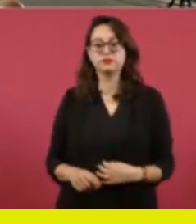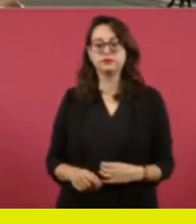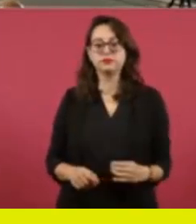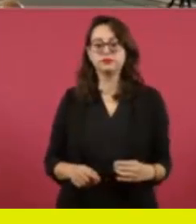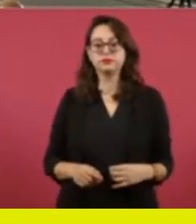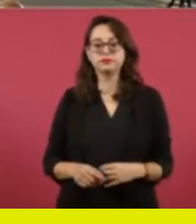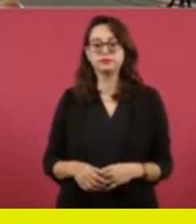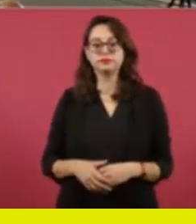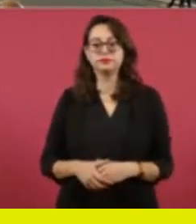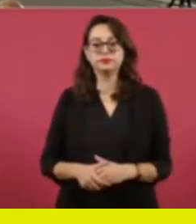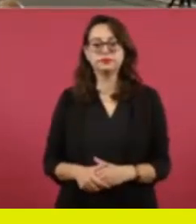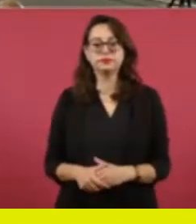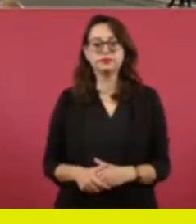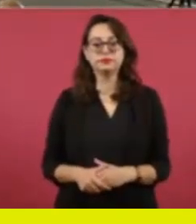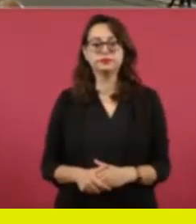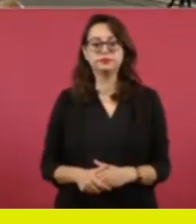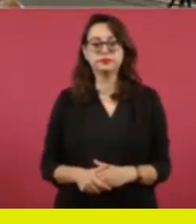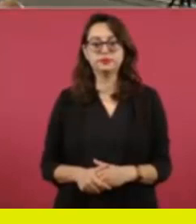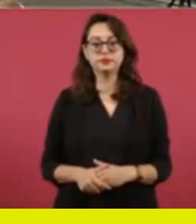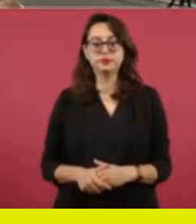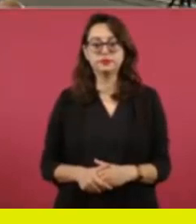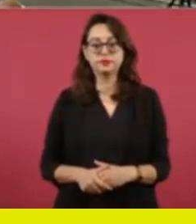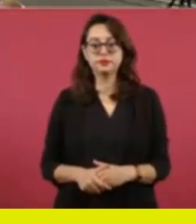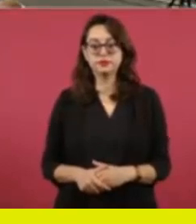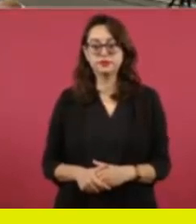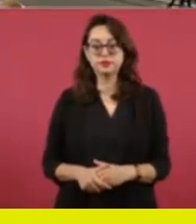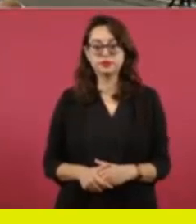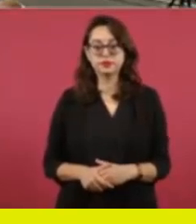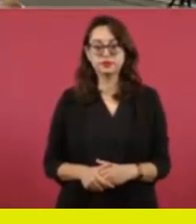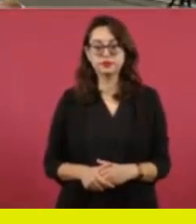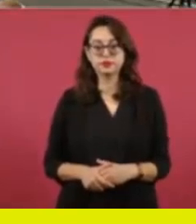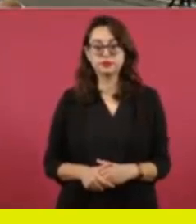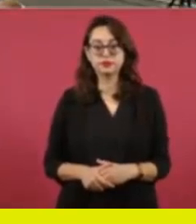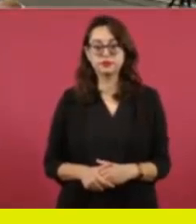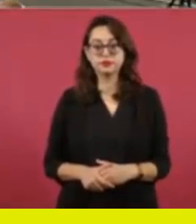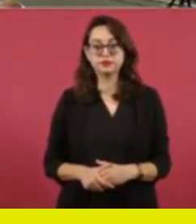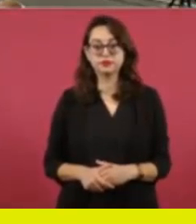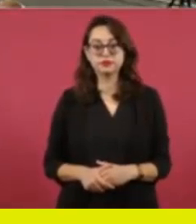No, es que no pertenecen al grupo